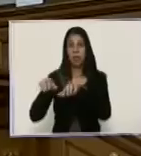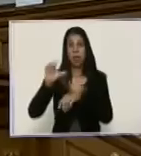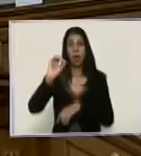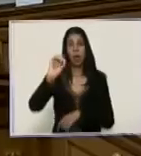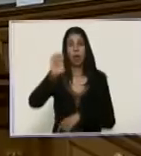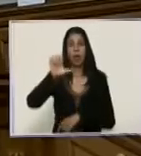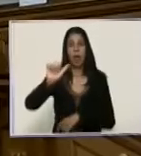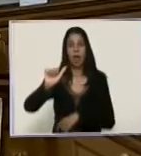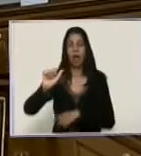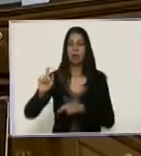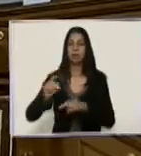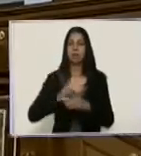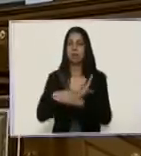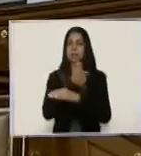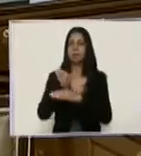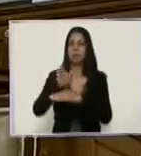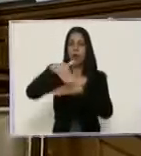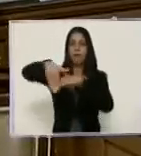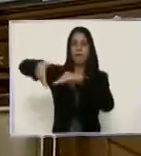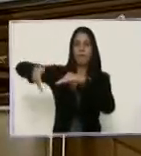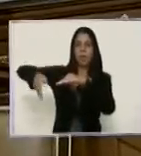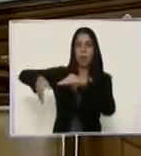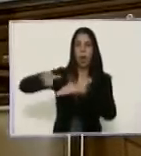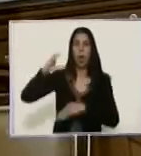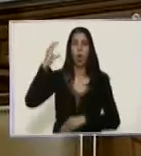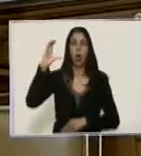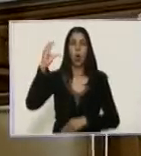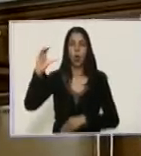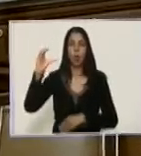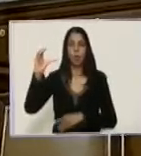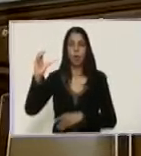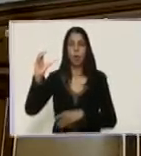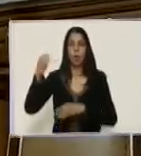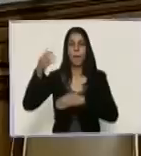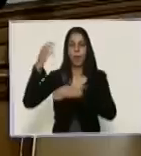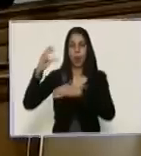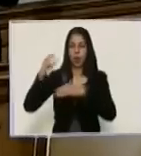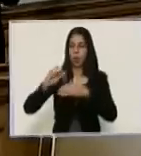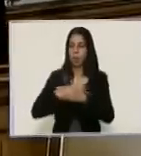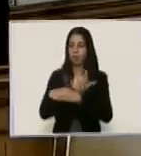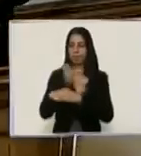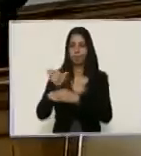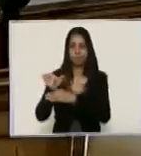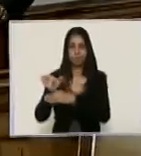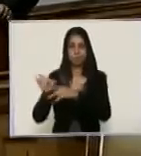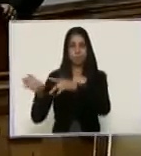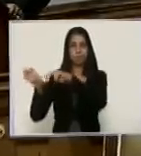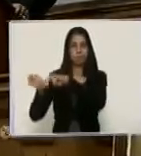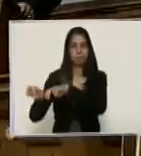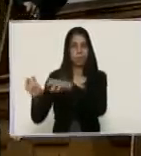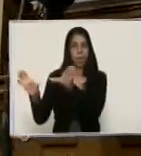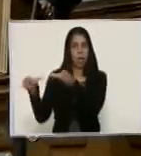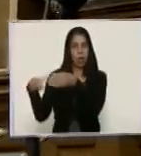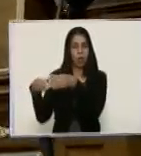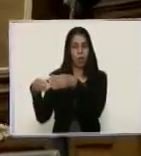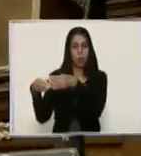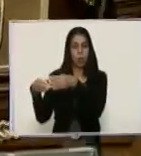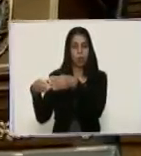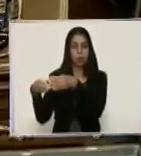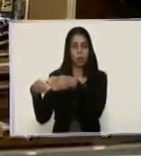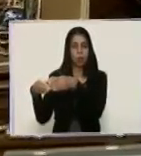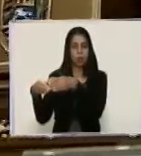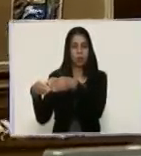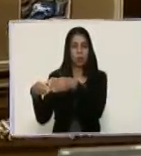él se reunió en la frontera colombo-venezolana, donde, como un no buen samaritano,